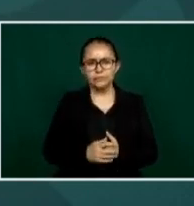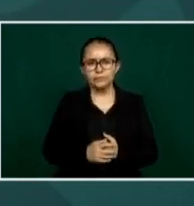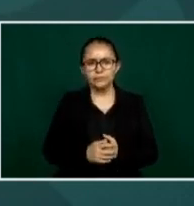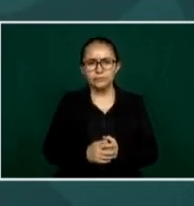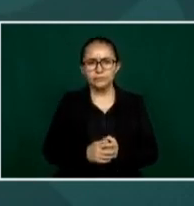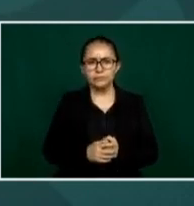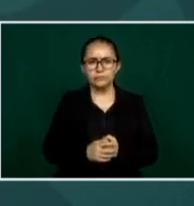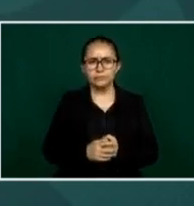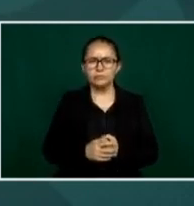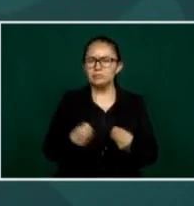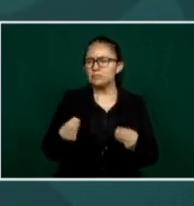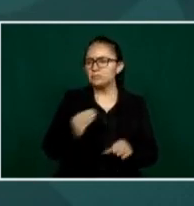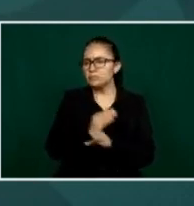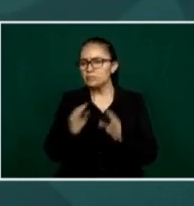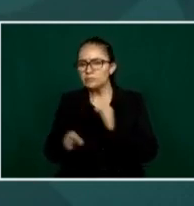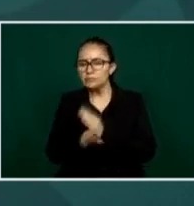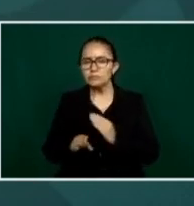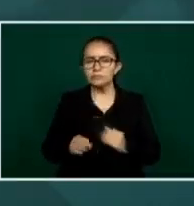saber muchas cosas,